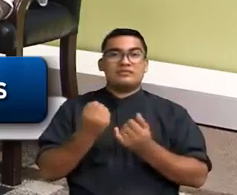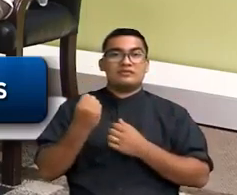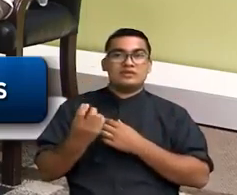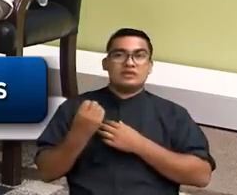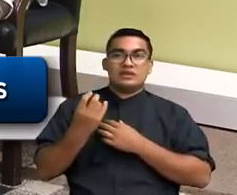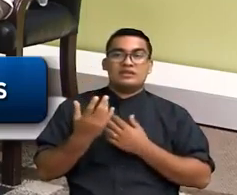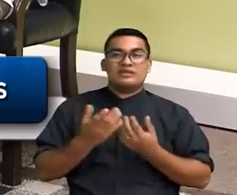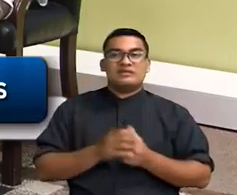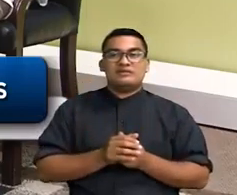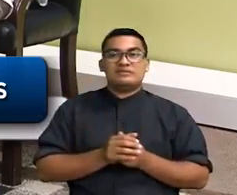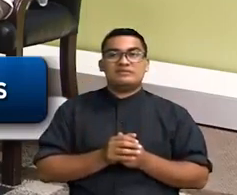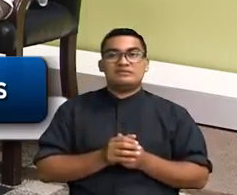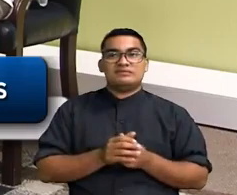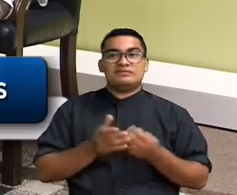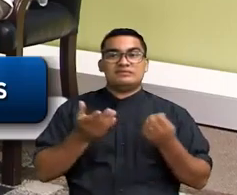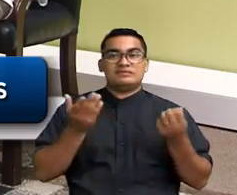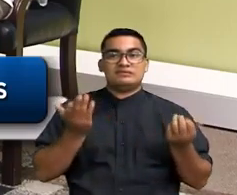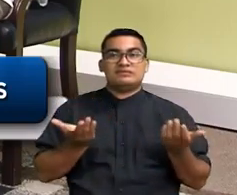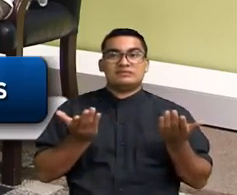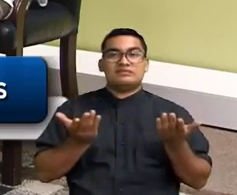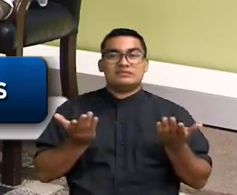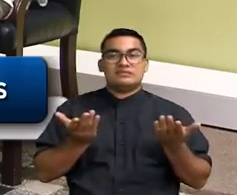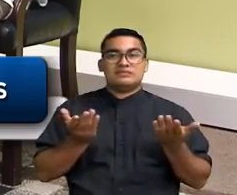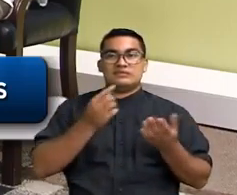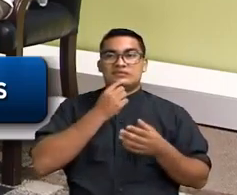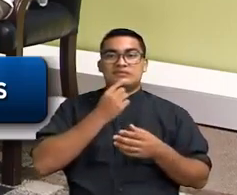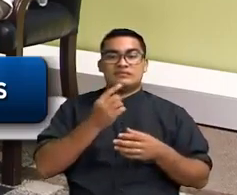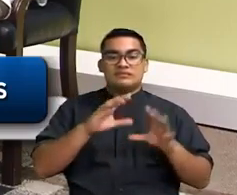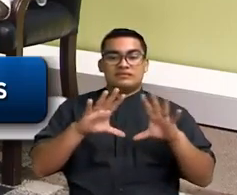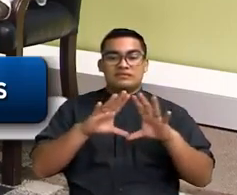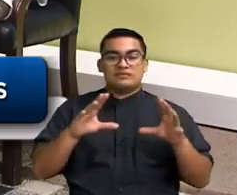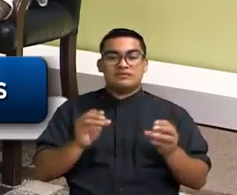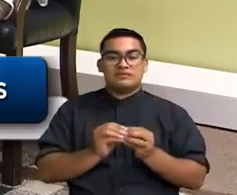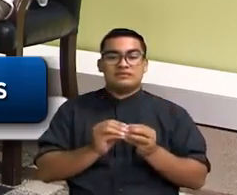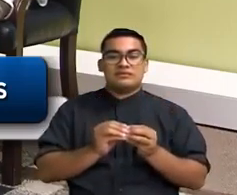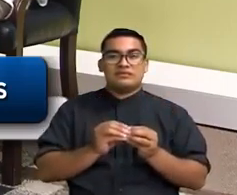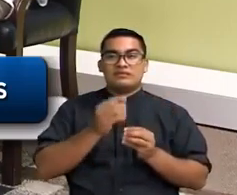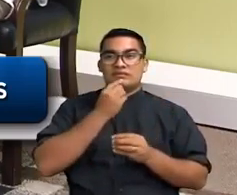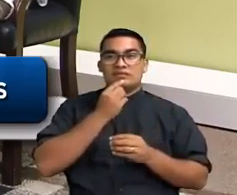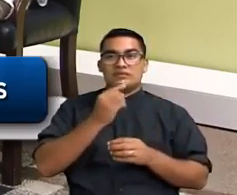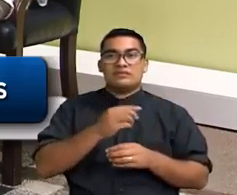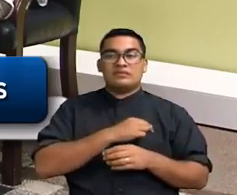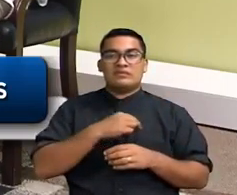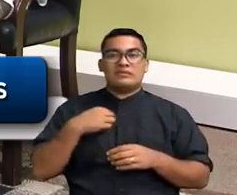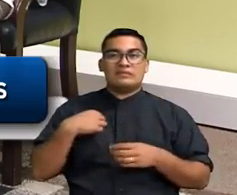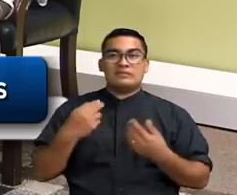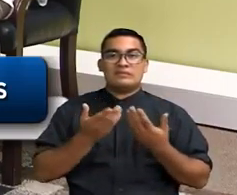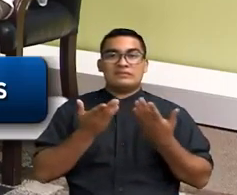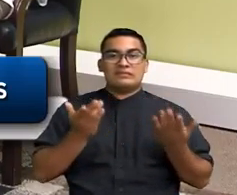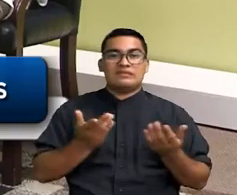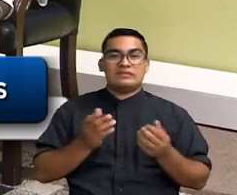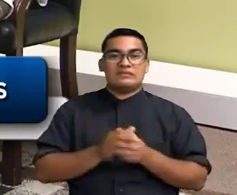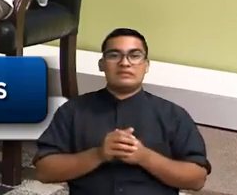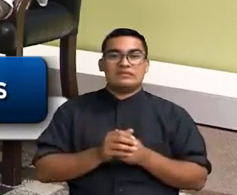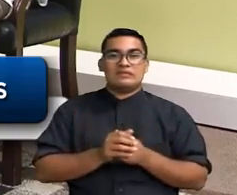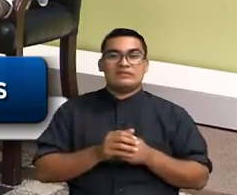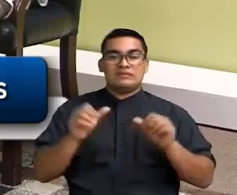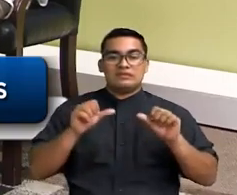¿ya? Entonces se hacen roturas totales, porque cuando hablamos del músculo del manguito de los rotadores, que es uno de los más frecuentes,